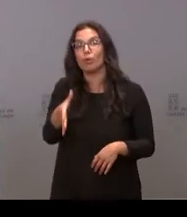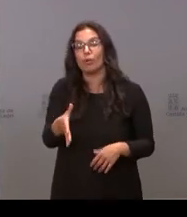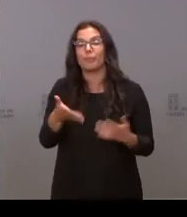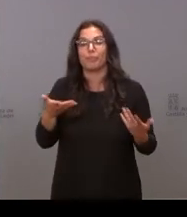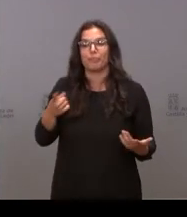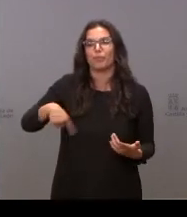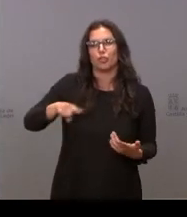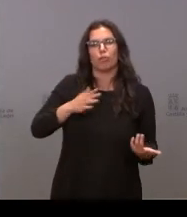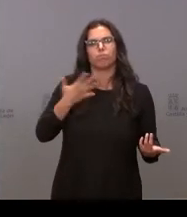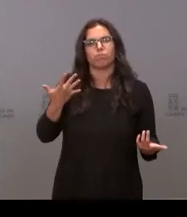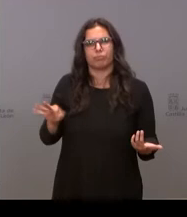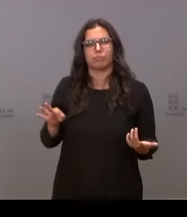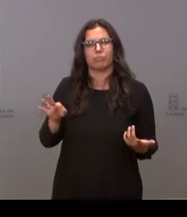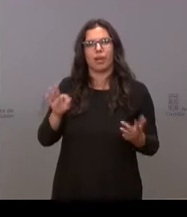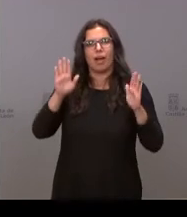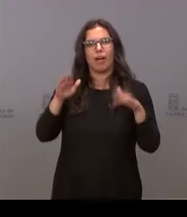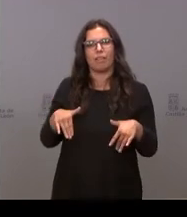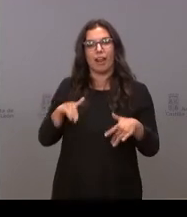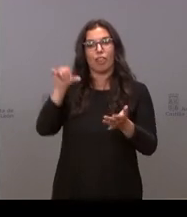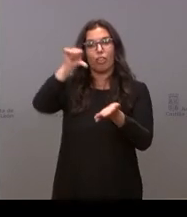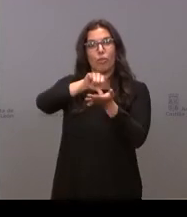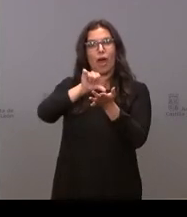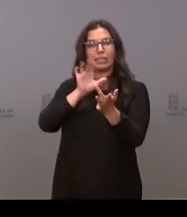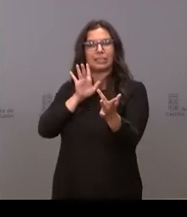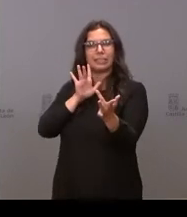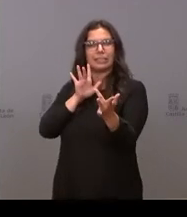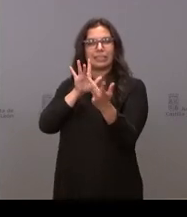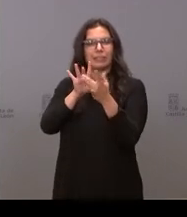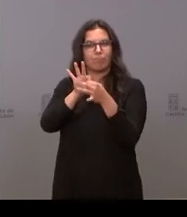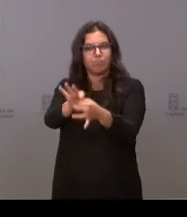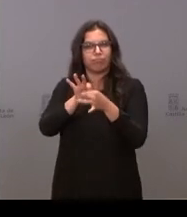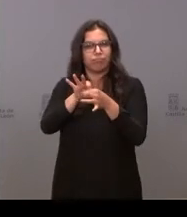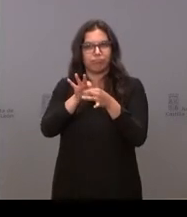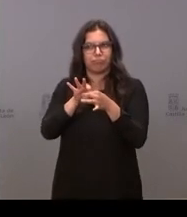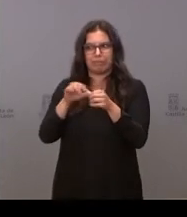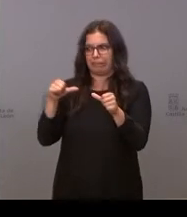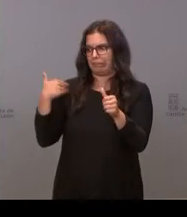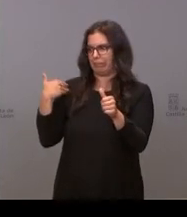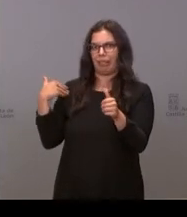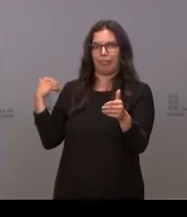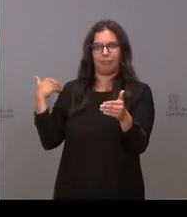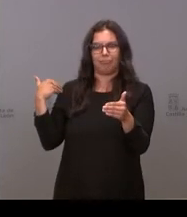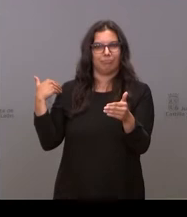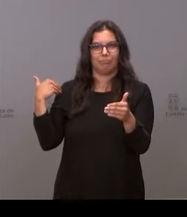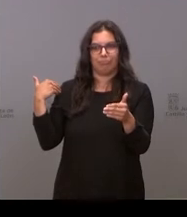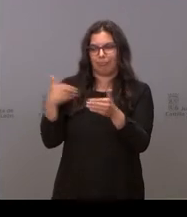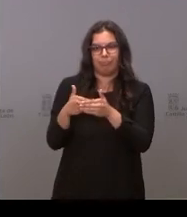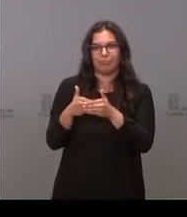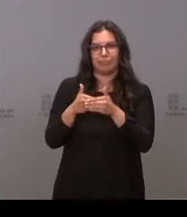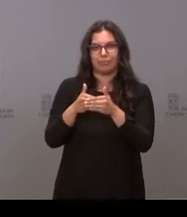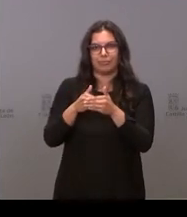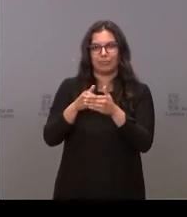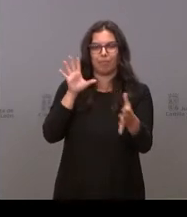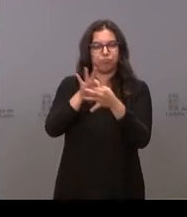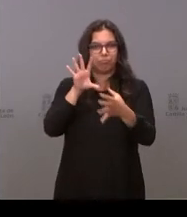sido capaces de conectar con una ciudad en un breve espacio de tiempo de manera increíble. Hay otros